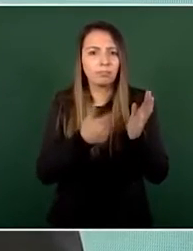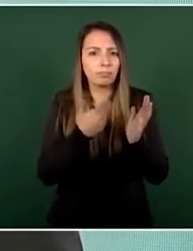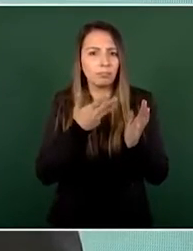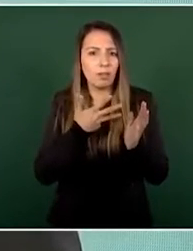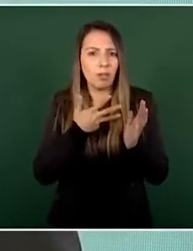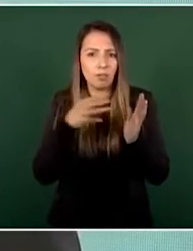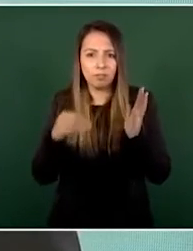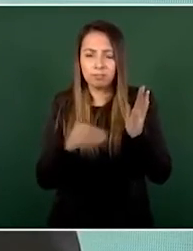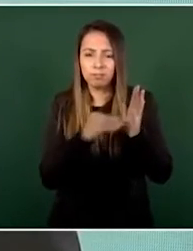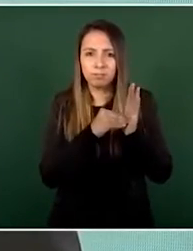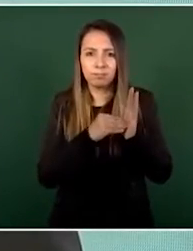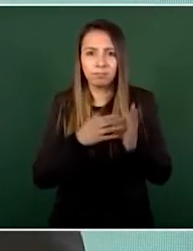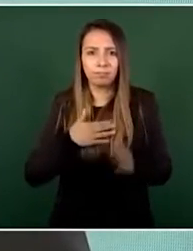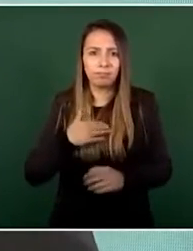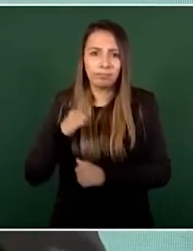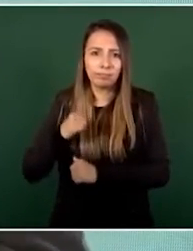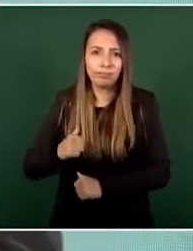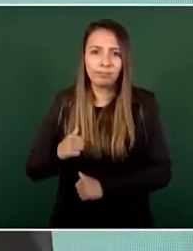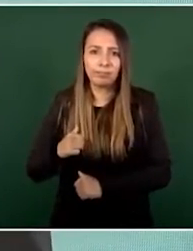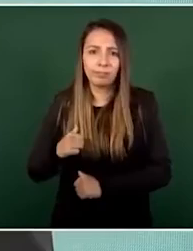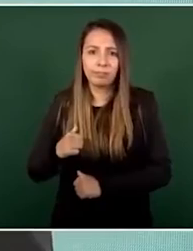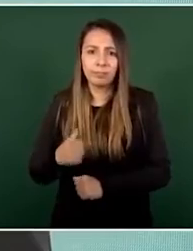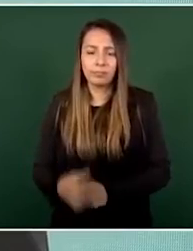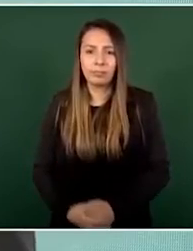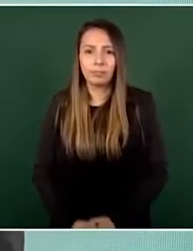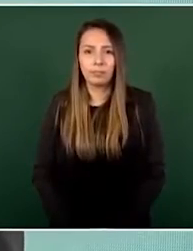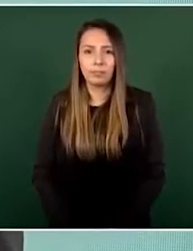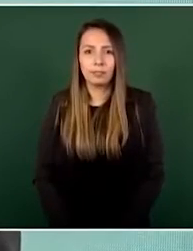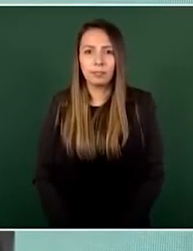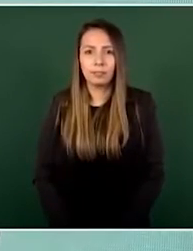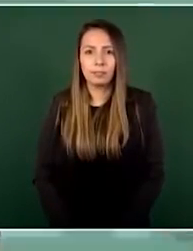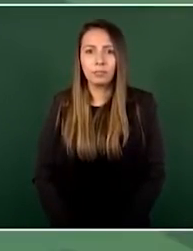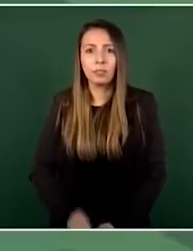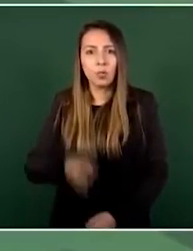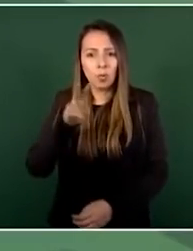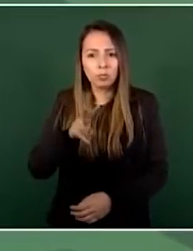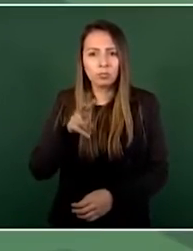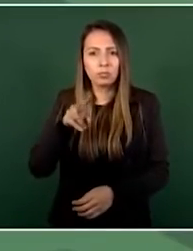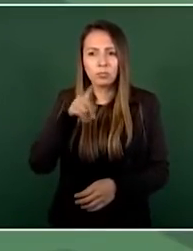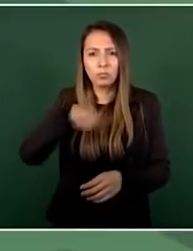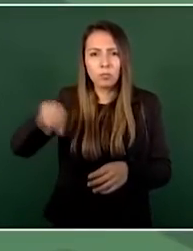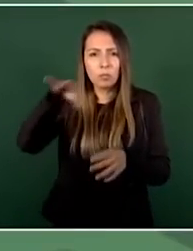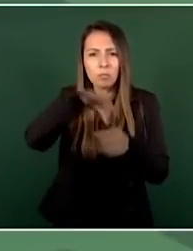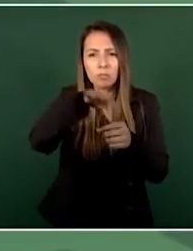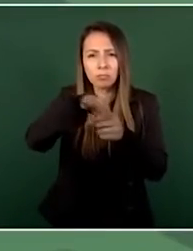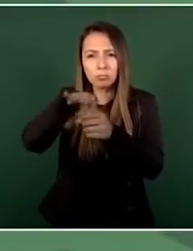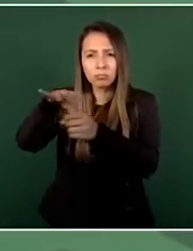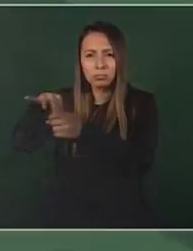Yo fui electo democráticamente.